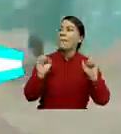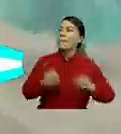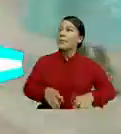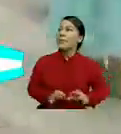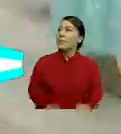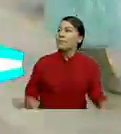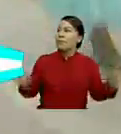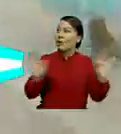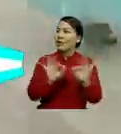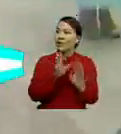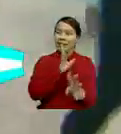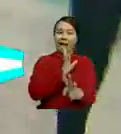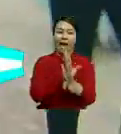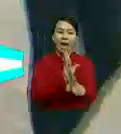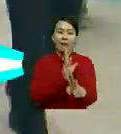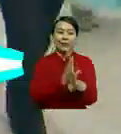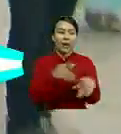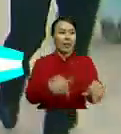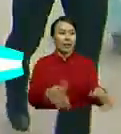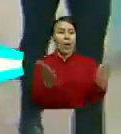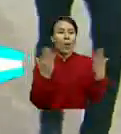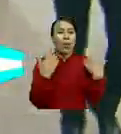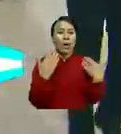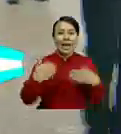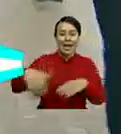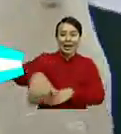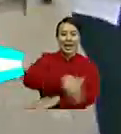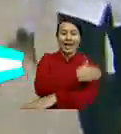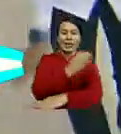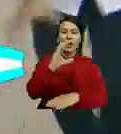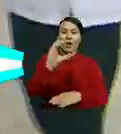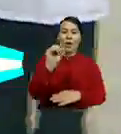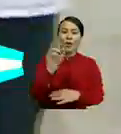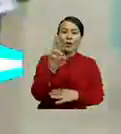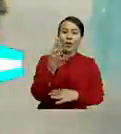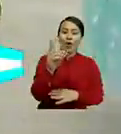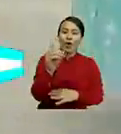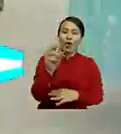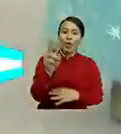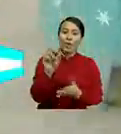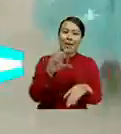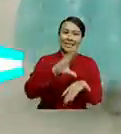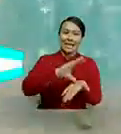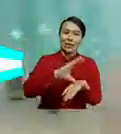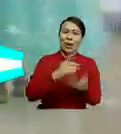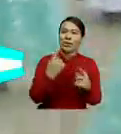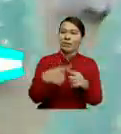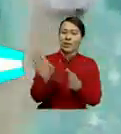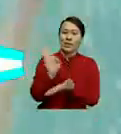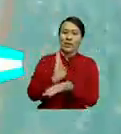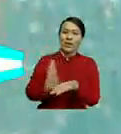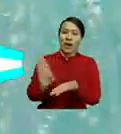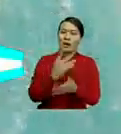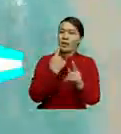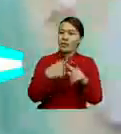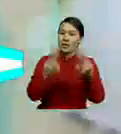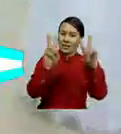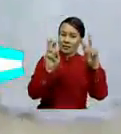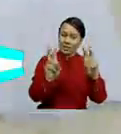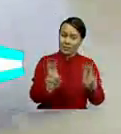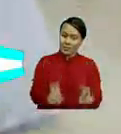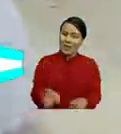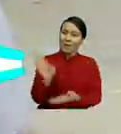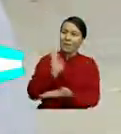hablando de la calle Córdoba, donde va a haber un gran festival, estamos hablando del barrio Garay, todos aquellos,